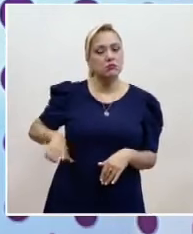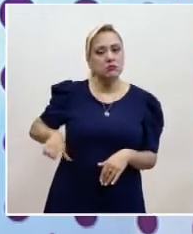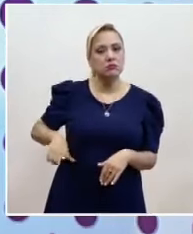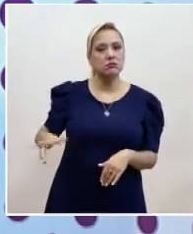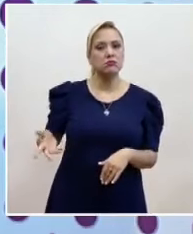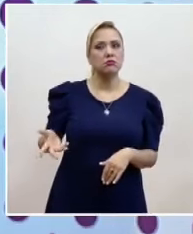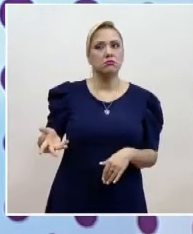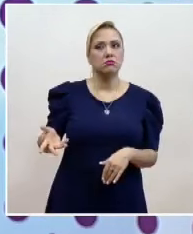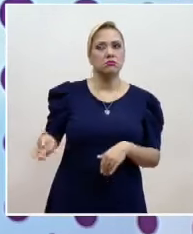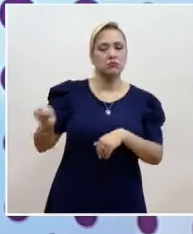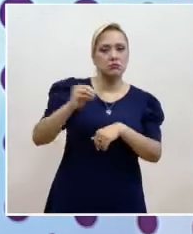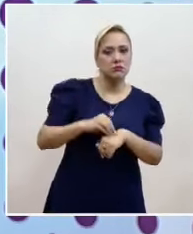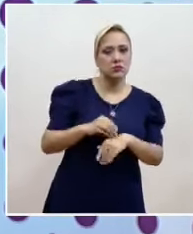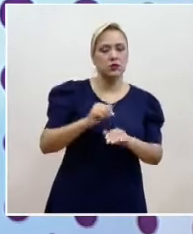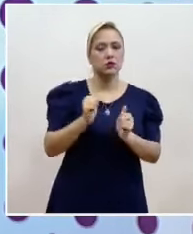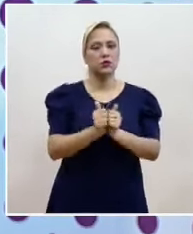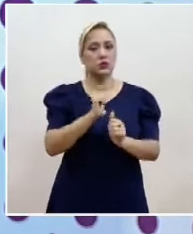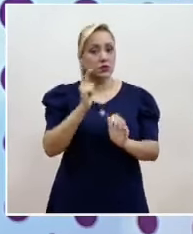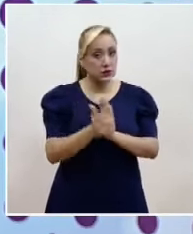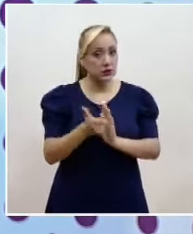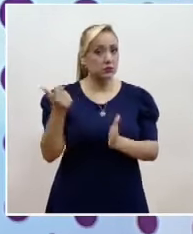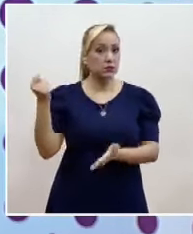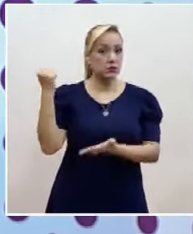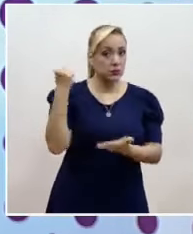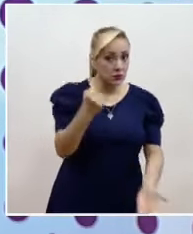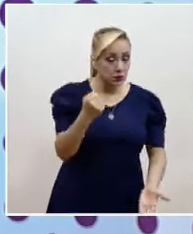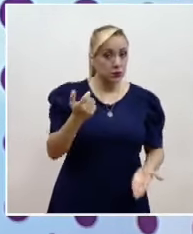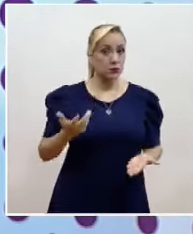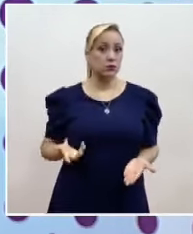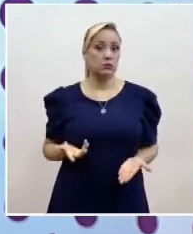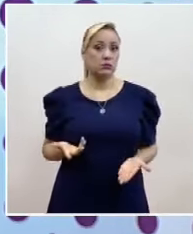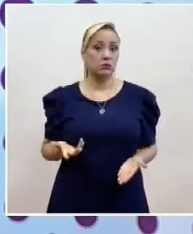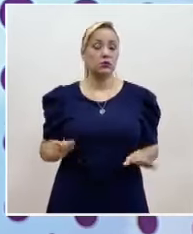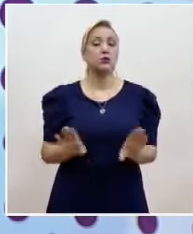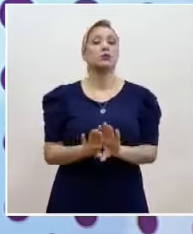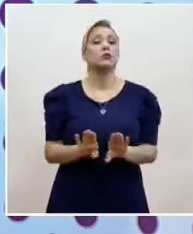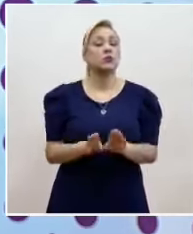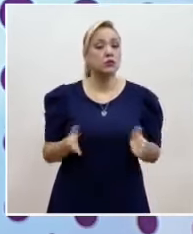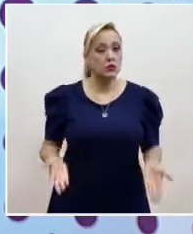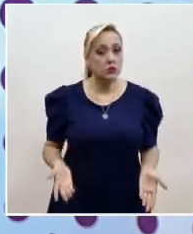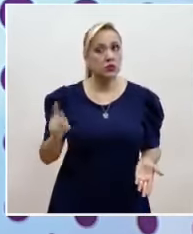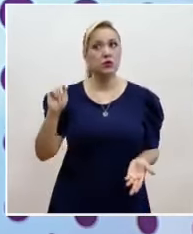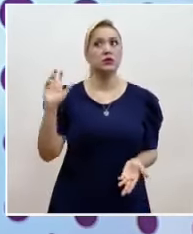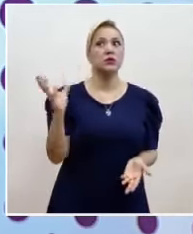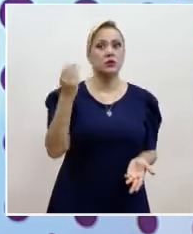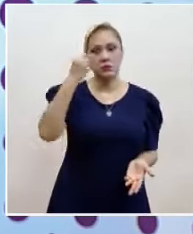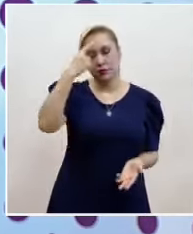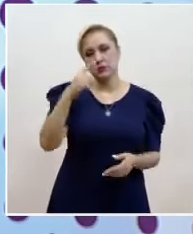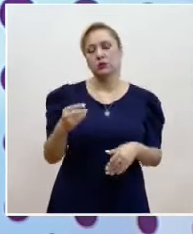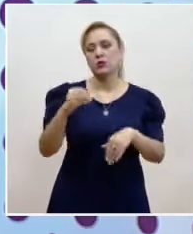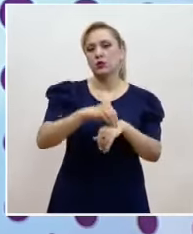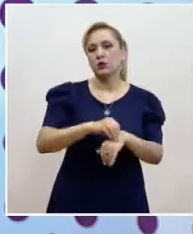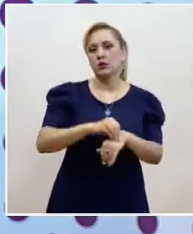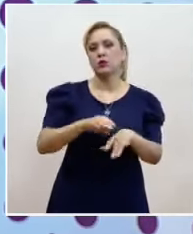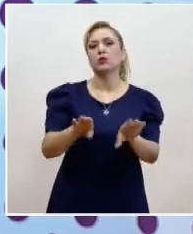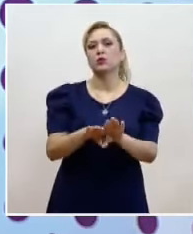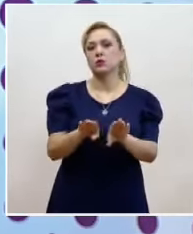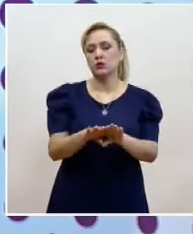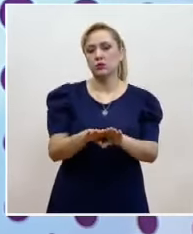ver, digamos, ahí reflejada. Es necesario la inversión, de qué maneras, de qué tecnología para incorporarla y cómo, en un